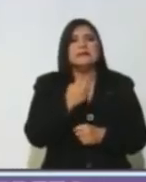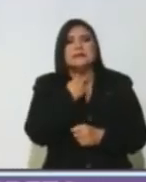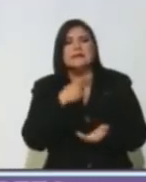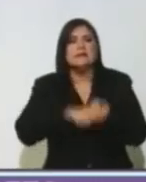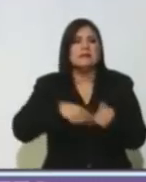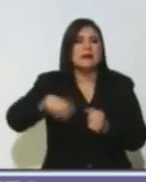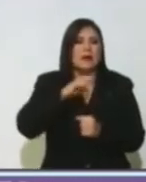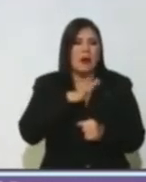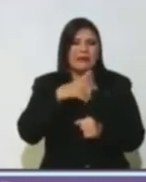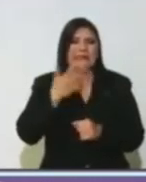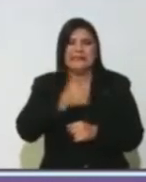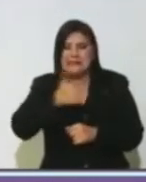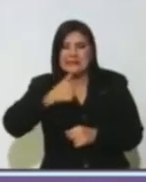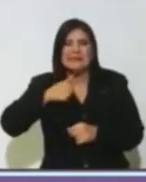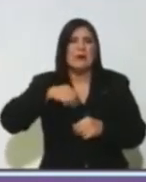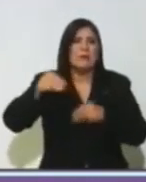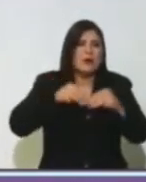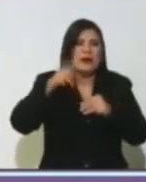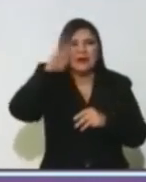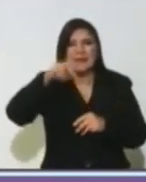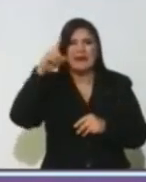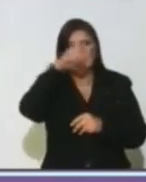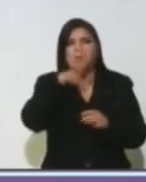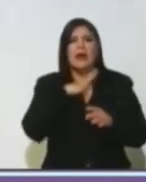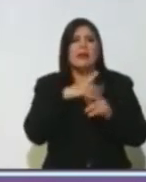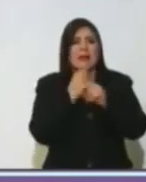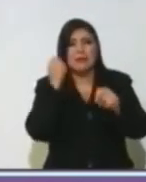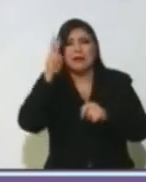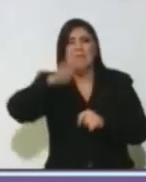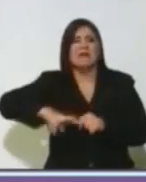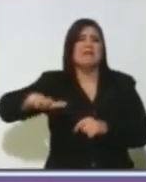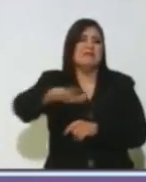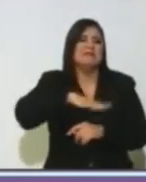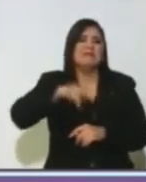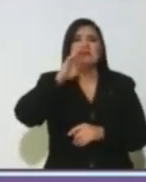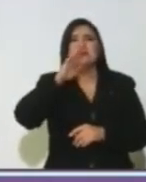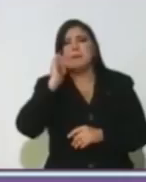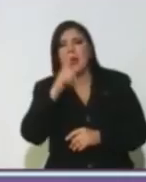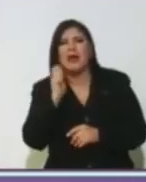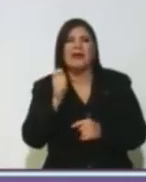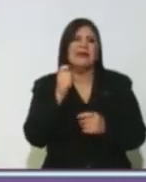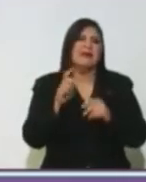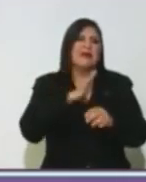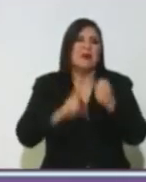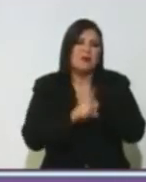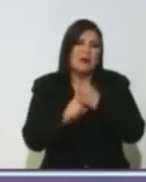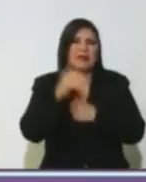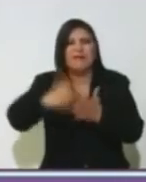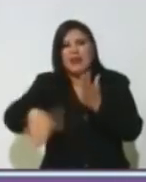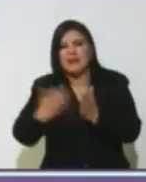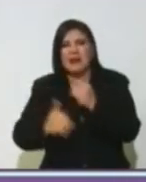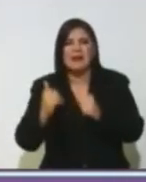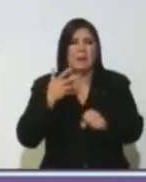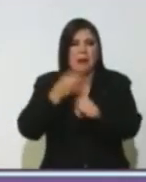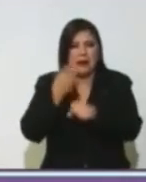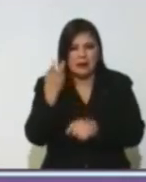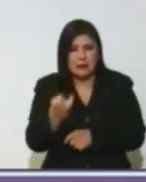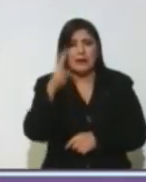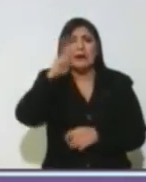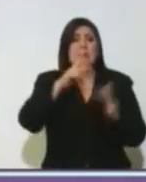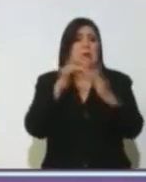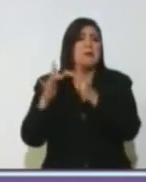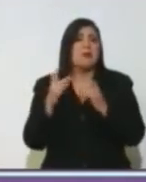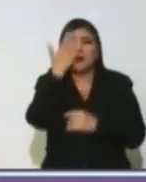movilidad tenemos un transporte público deficiente insuficiente de mala calidad y mal conectado y es una mentira